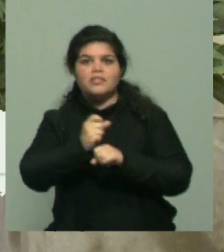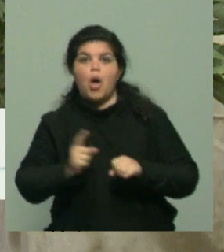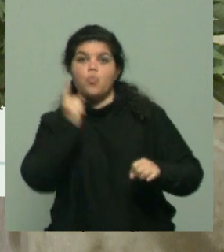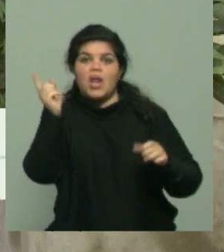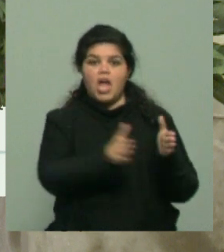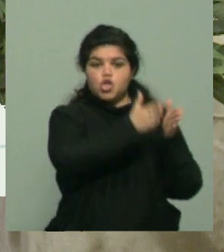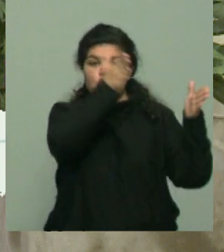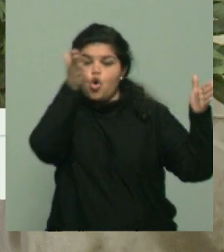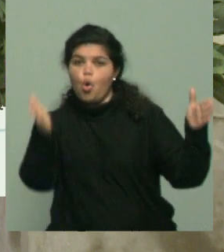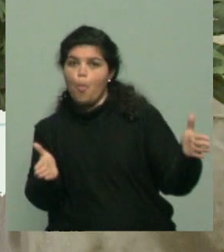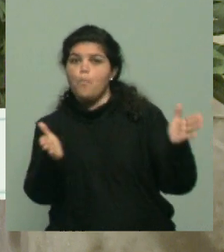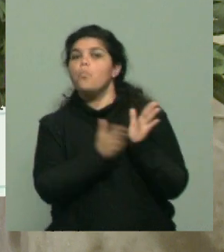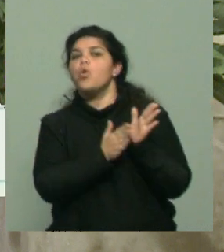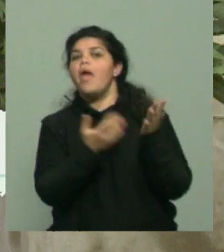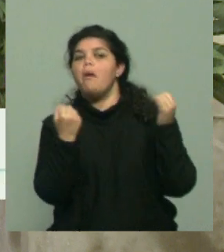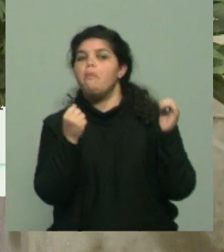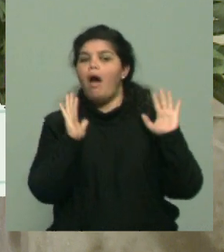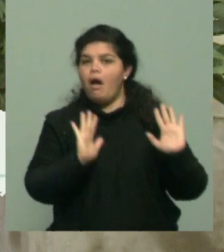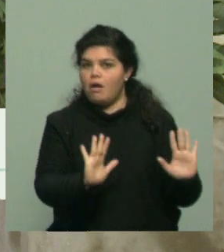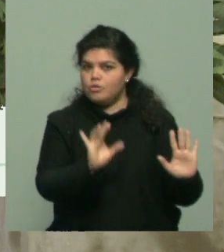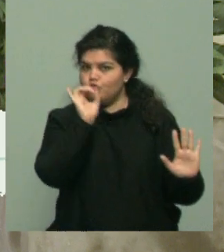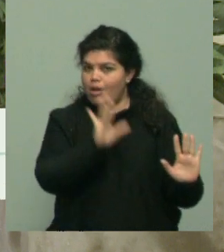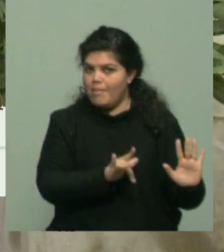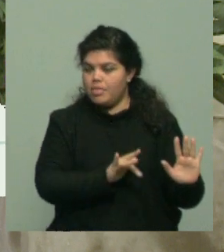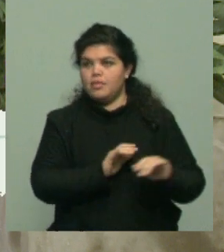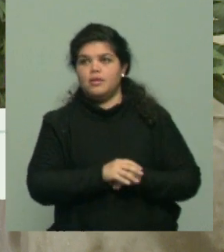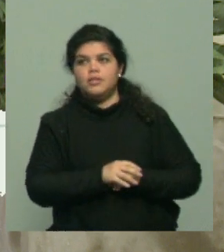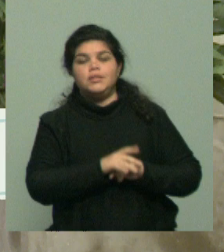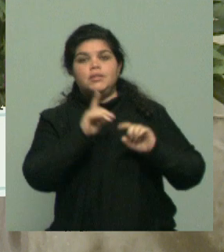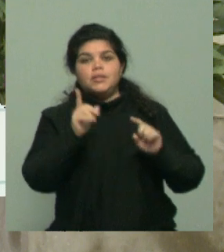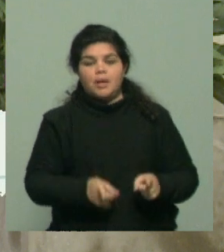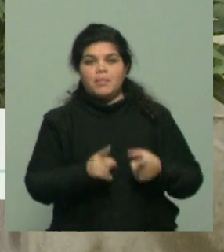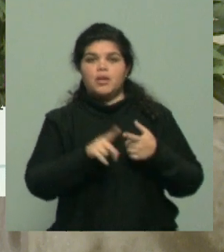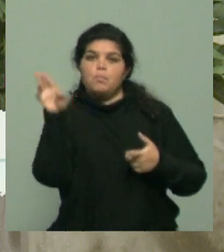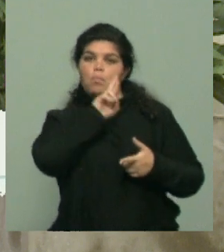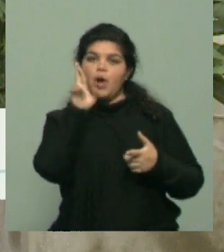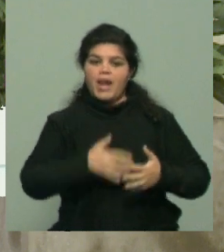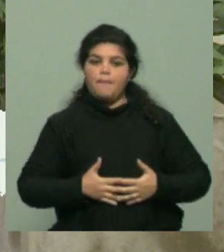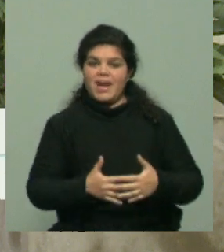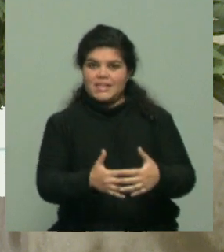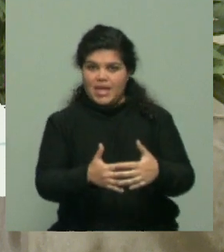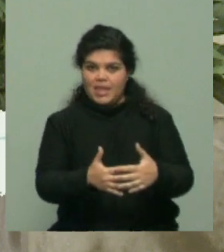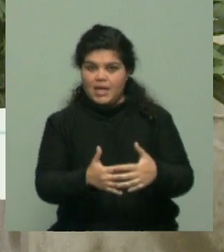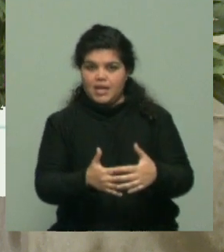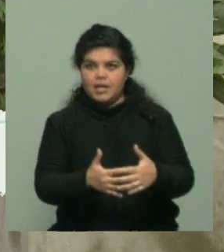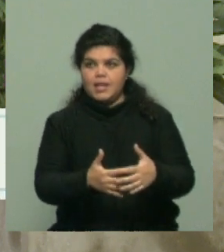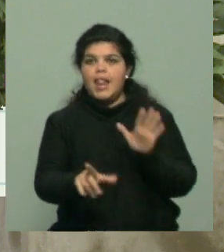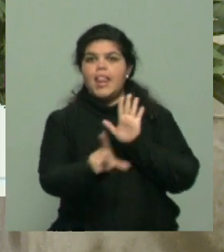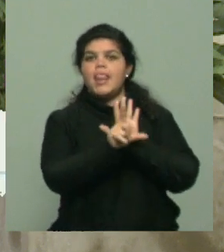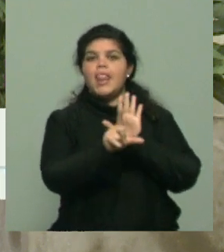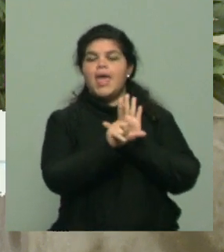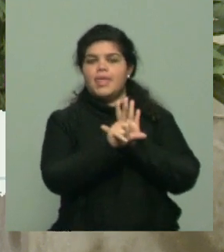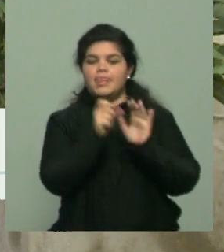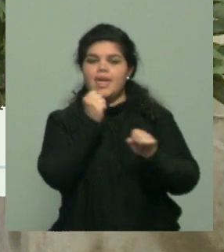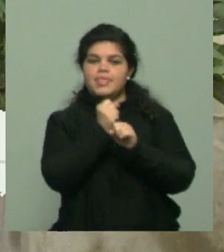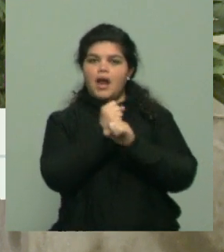segundo lugar, hay una modificación respecto del régimen de estabilidad de la mujer embarazada, donde la nueva norma establece